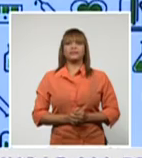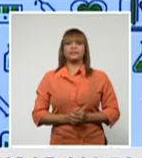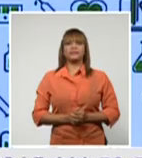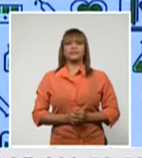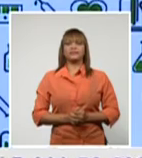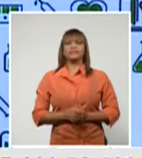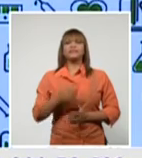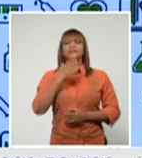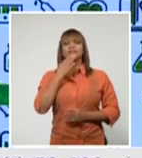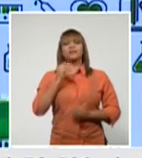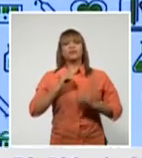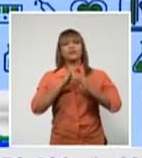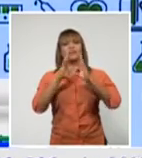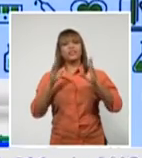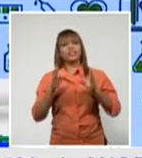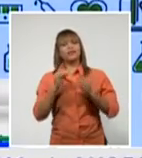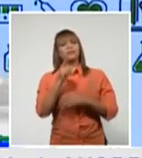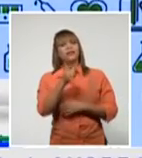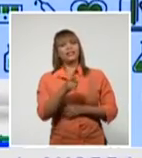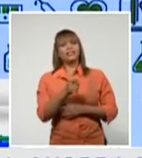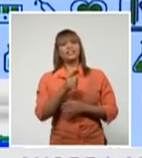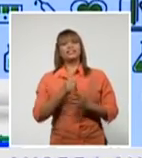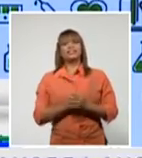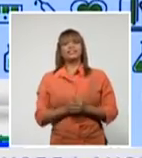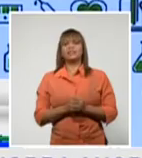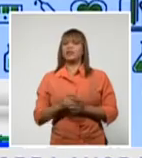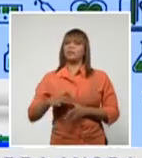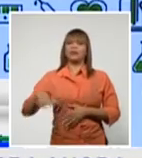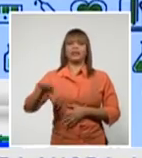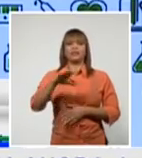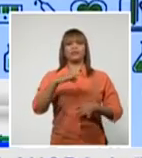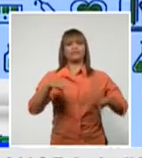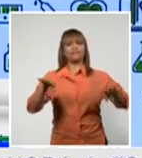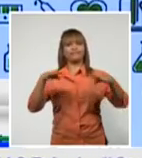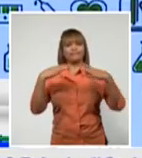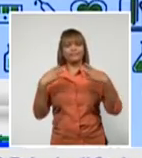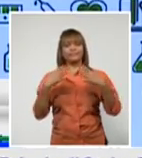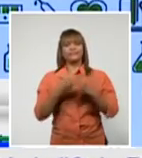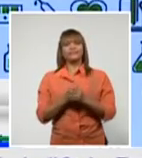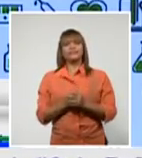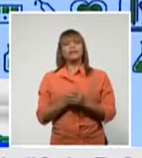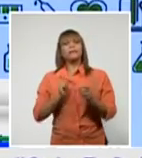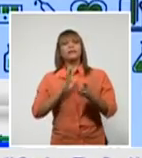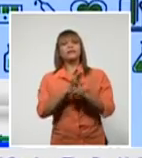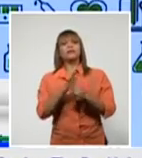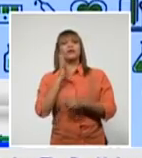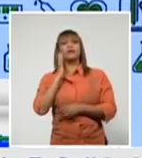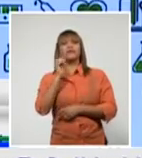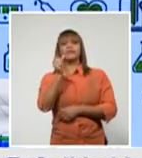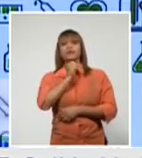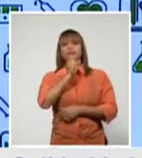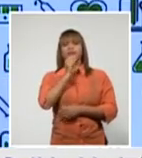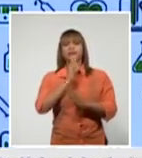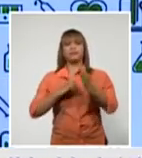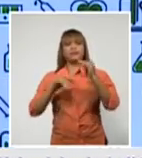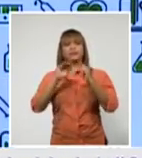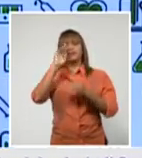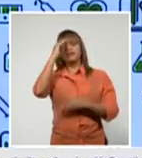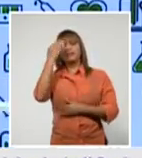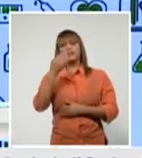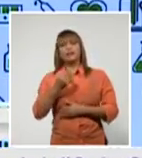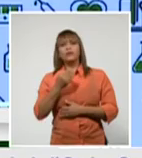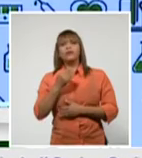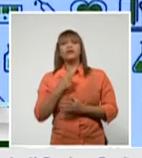Los buenos días también para ti, Agdiel, y por supuesto para todos los que nos siguen. Comenzamos así la conferencia de prensa del Ministerio de Salud Pública sobre